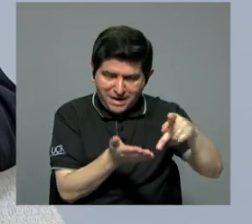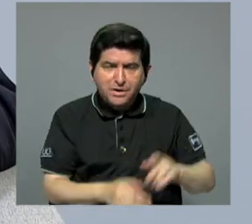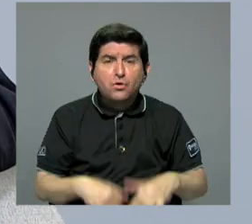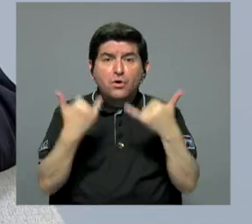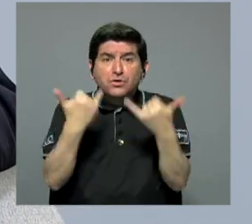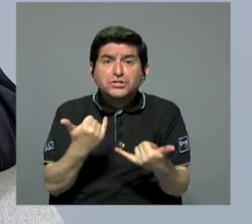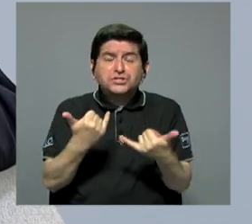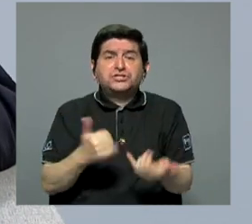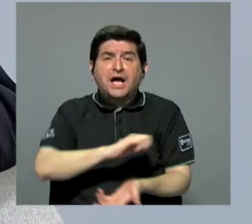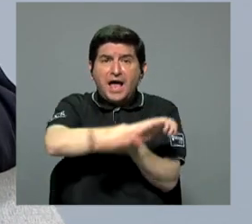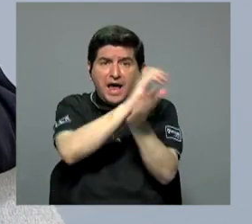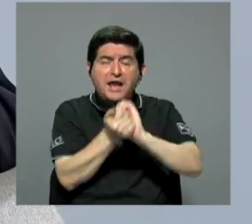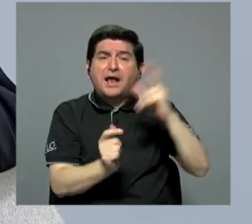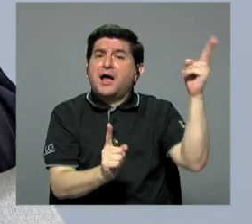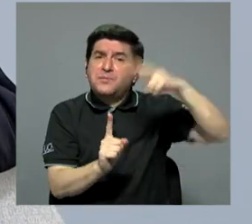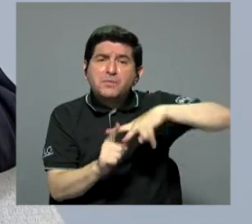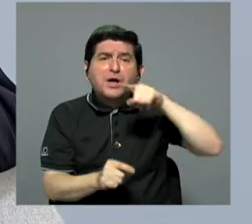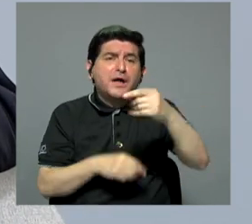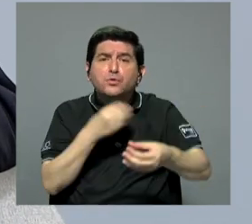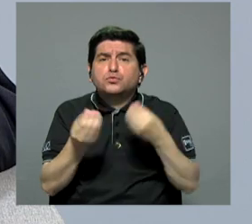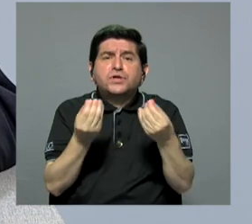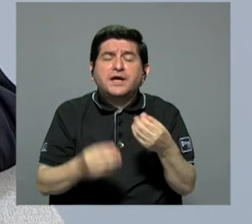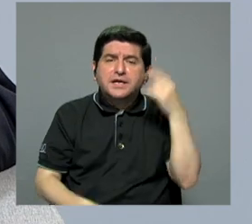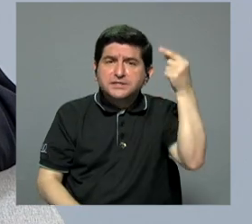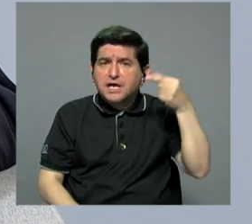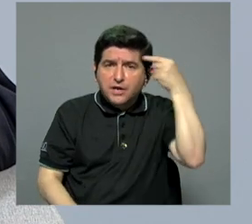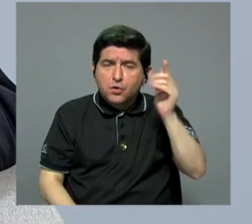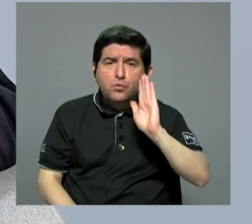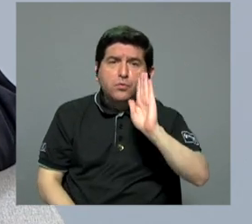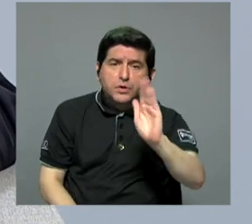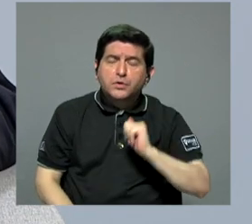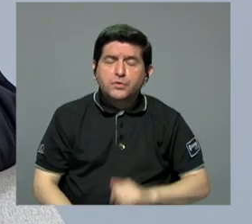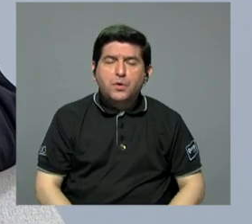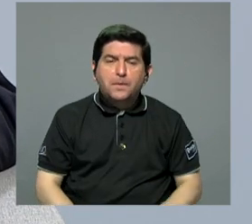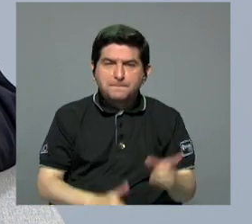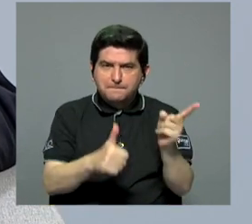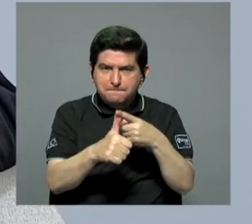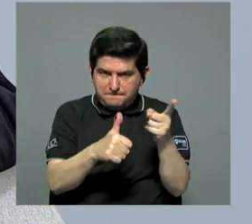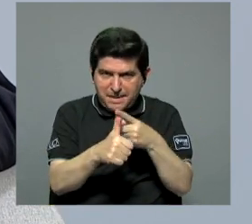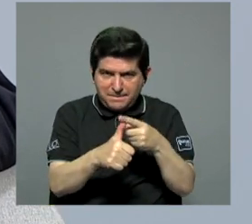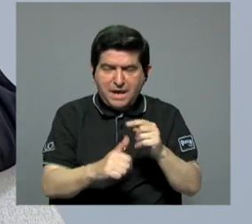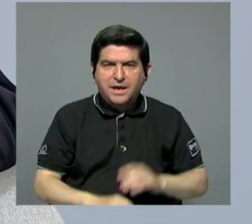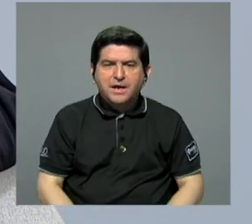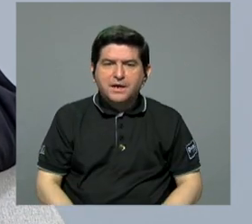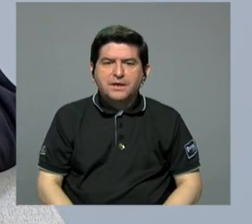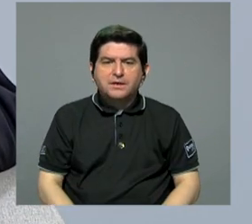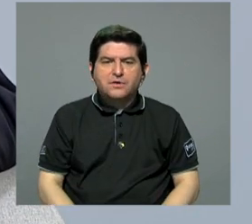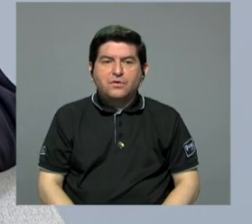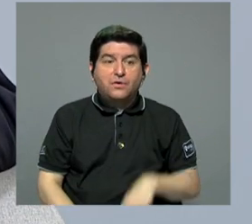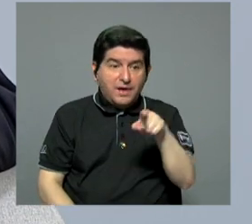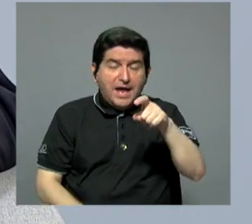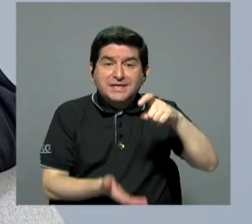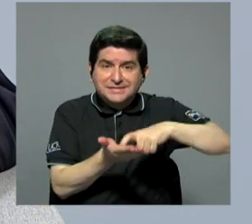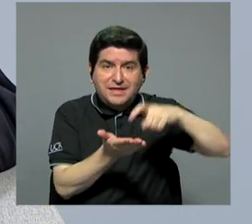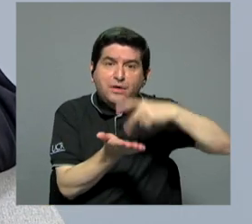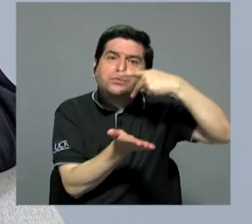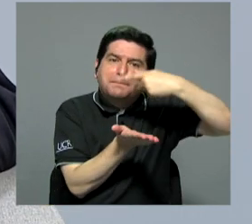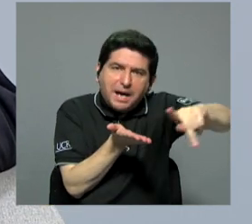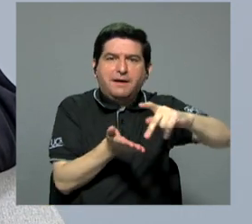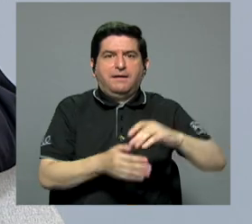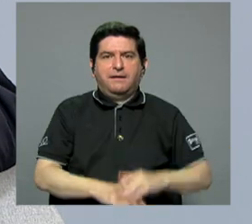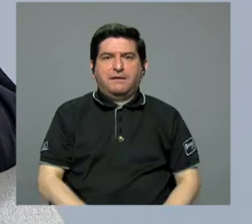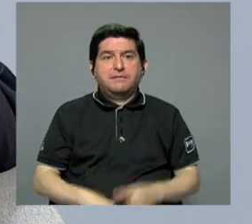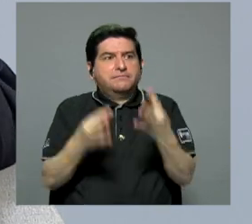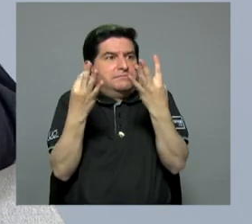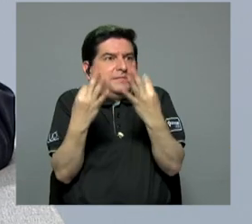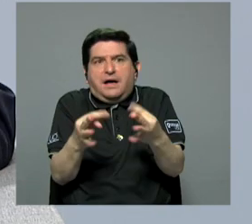Pero ya las reformas entraron en vigencia, ¿usted qué haría en un evento del gobierno suyo? Bueno, lo primero que nada es reconocer esa deuda y